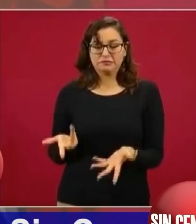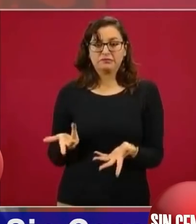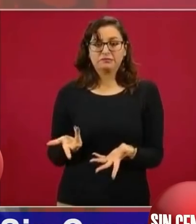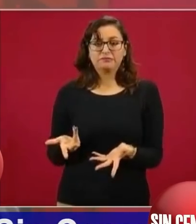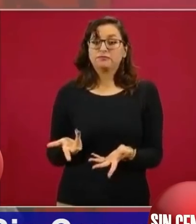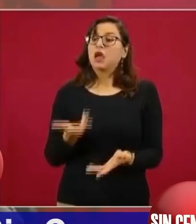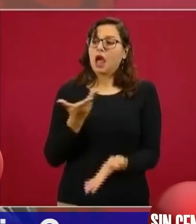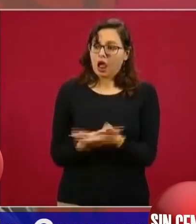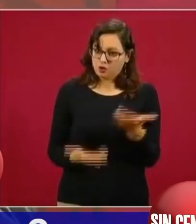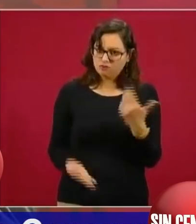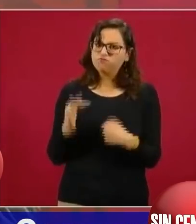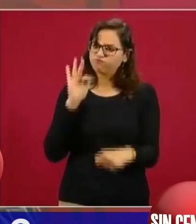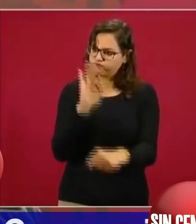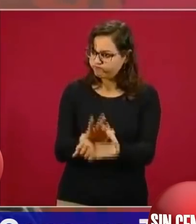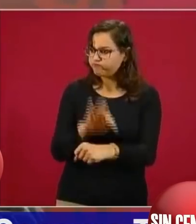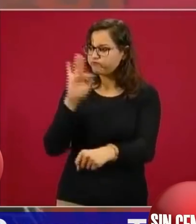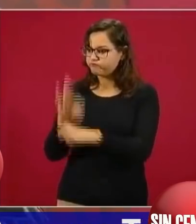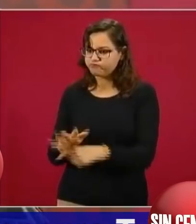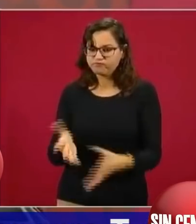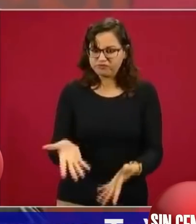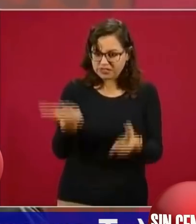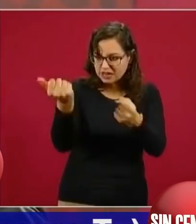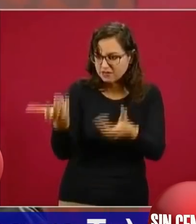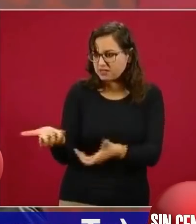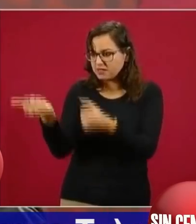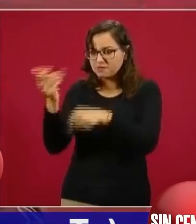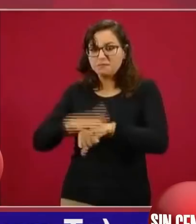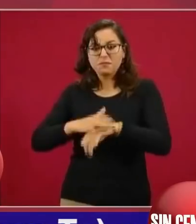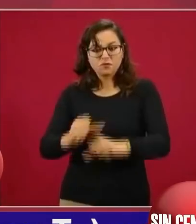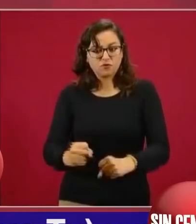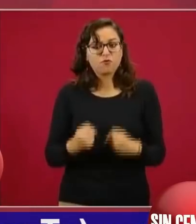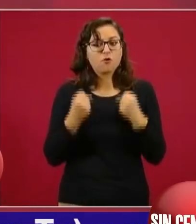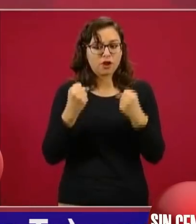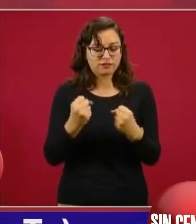que se fortalezcan estas empresas